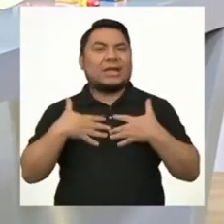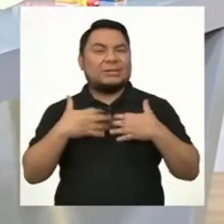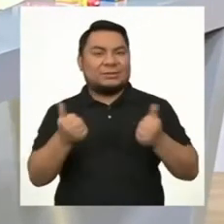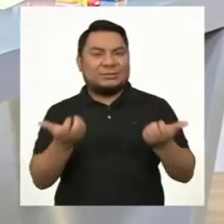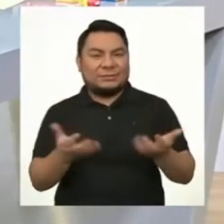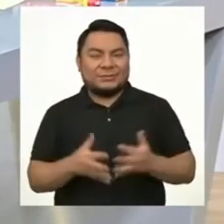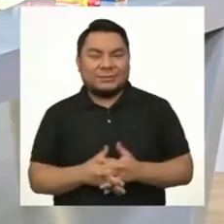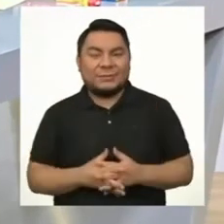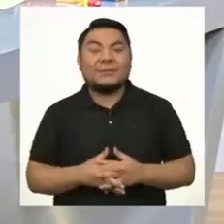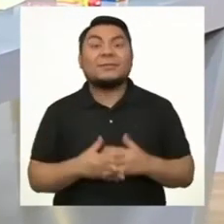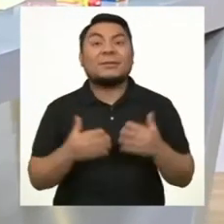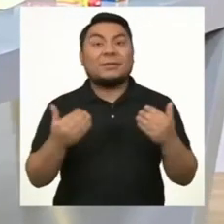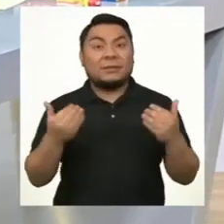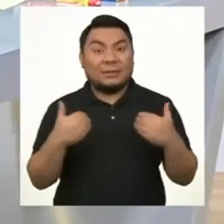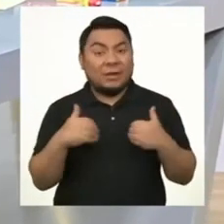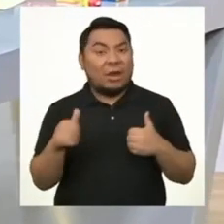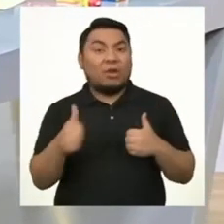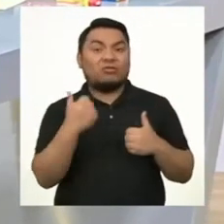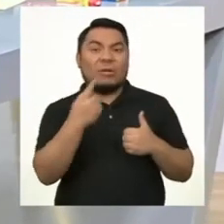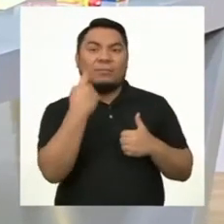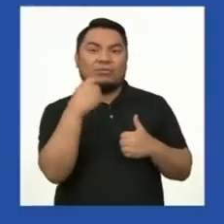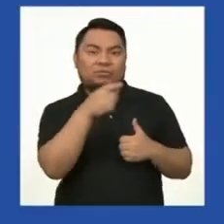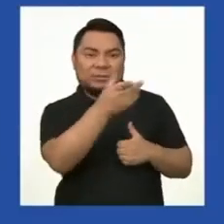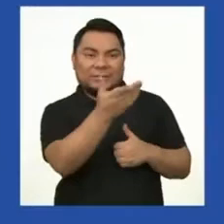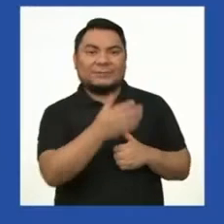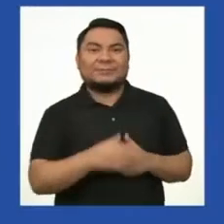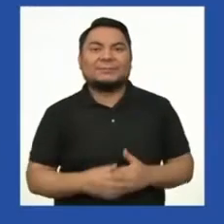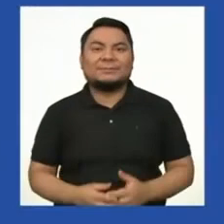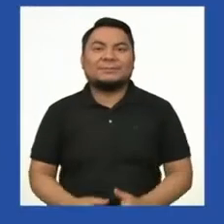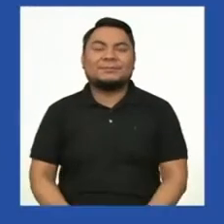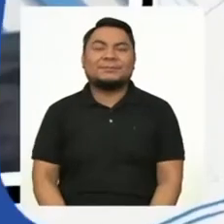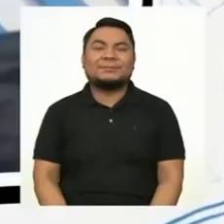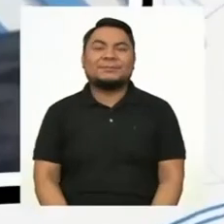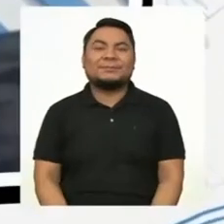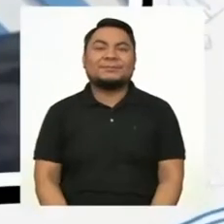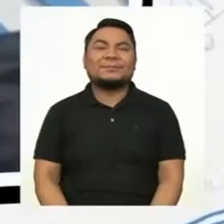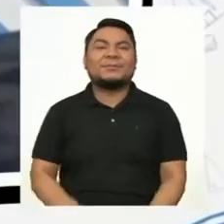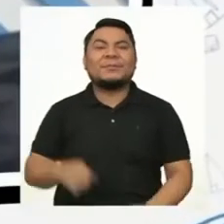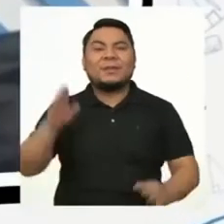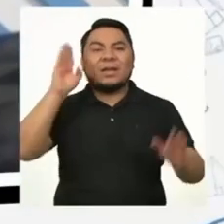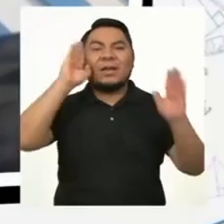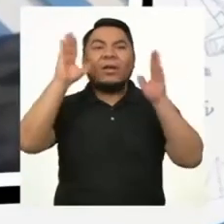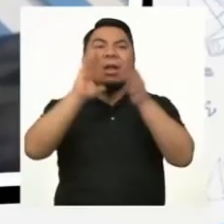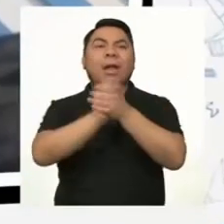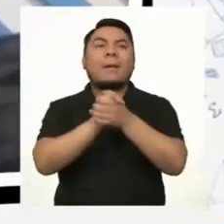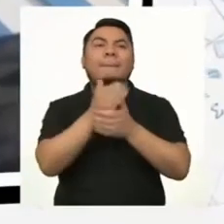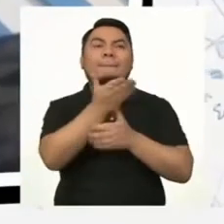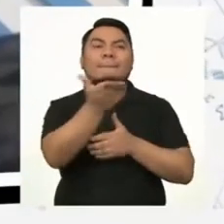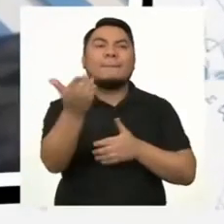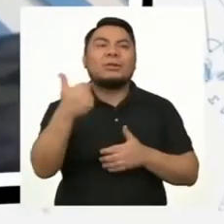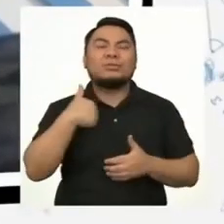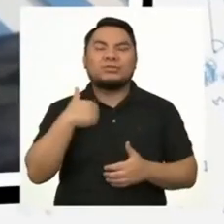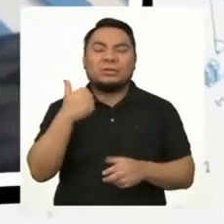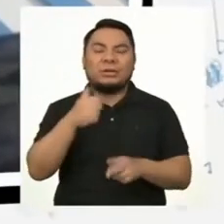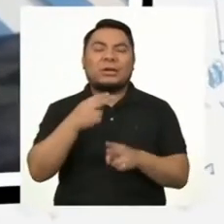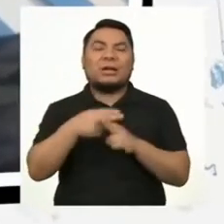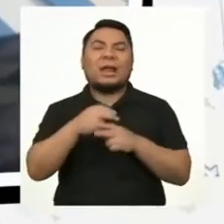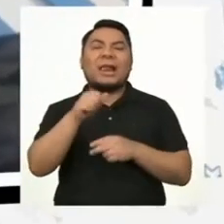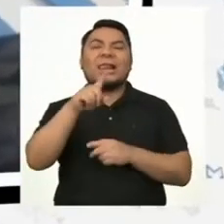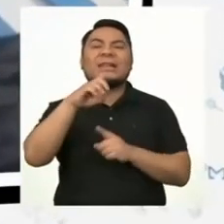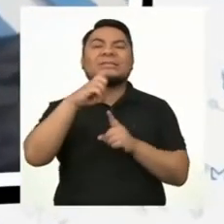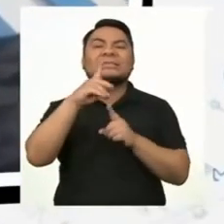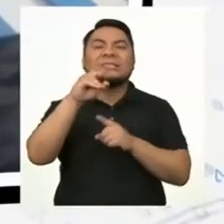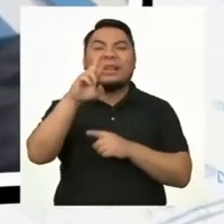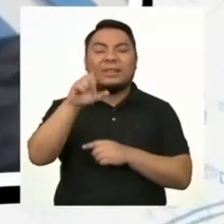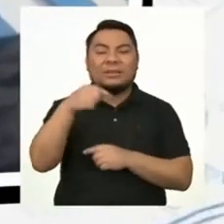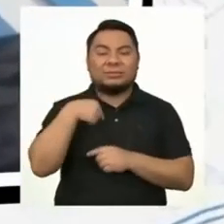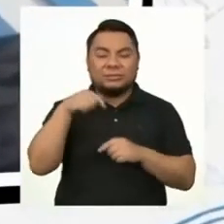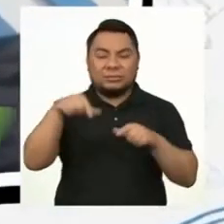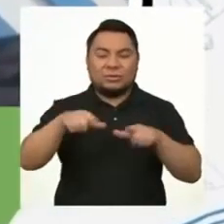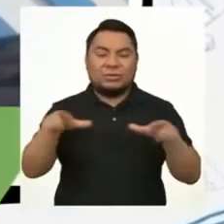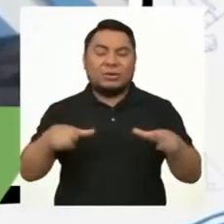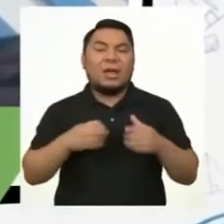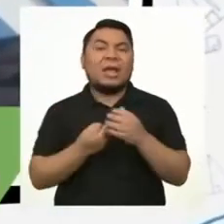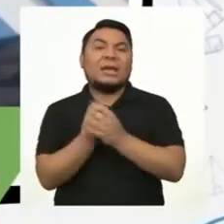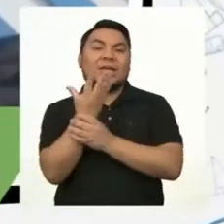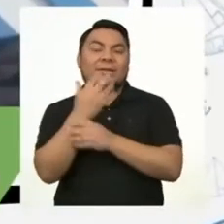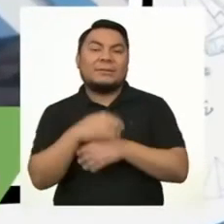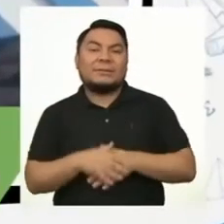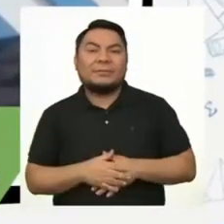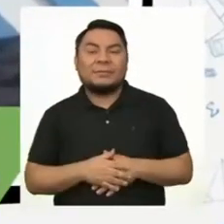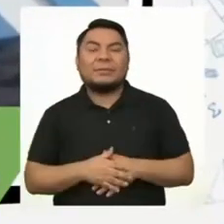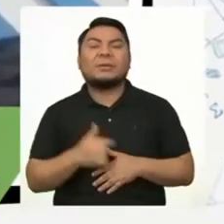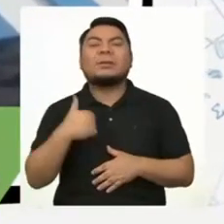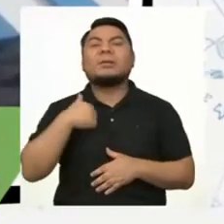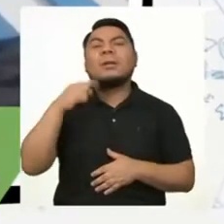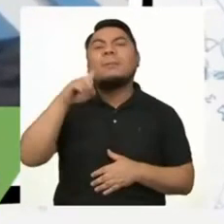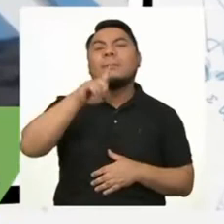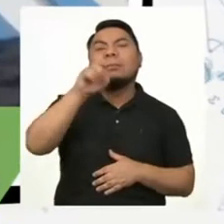saludable. Y tenemos otra pregunta. Hola amigas y amigos, soy Alexander y les hablo desde la ciudad de Arequipa.